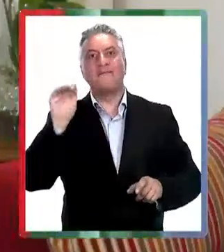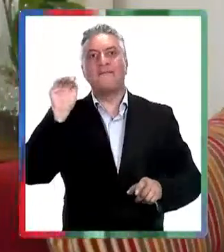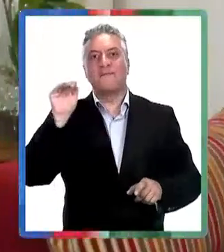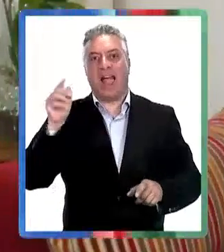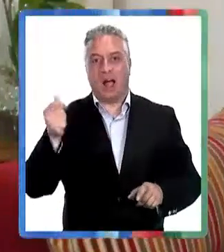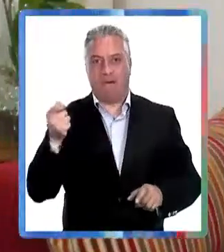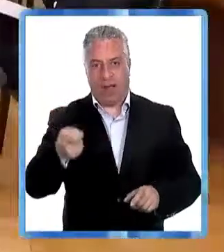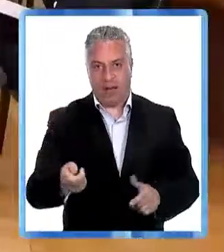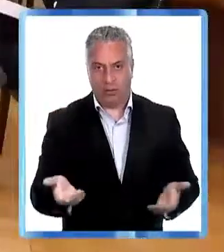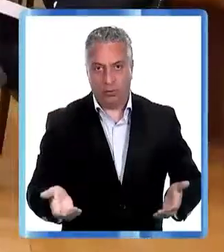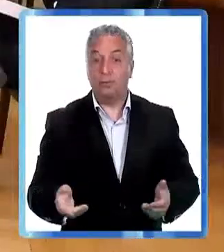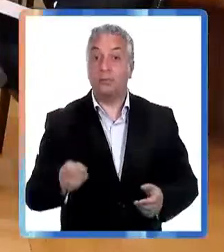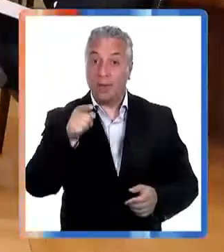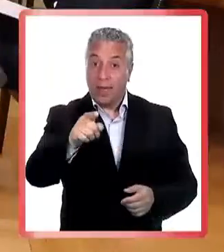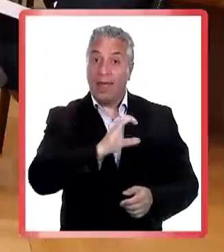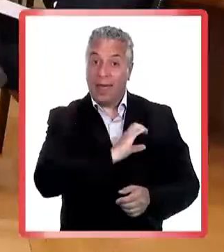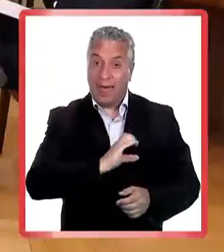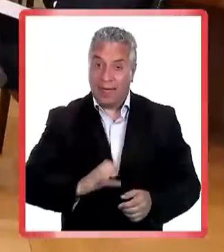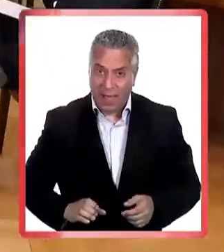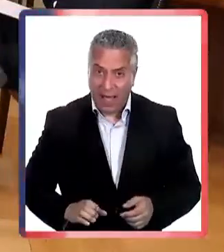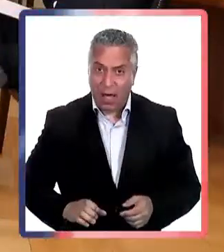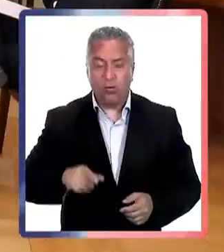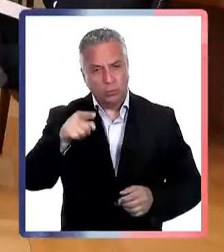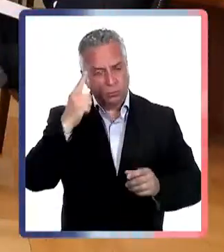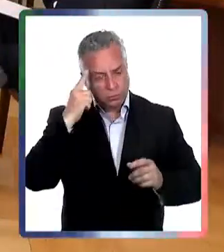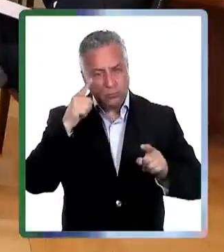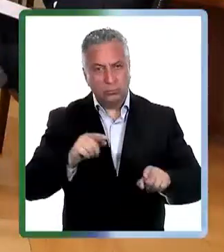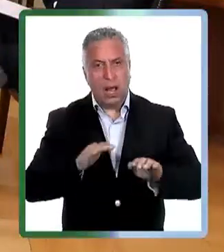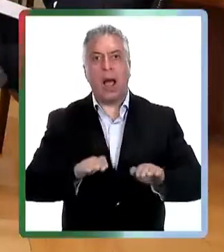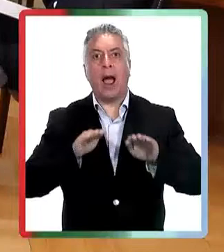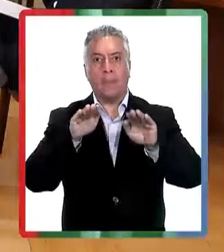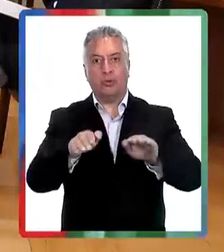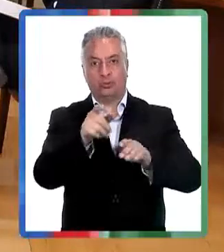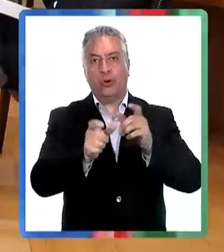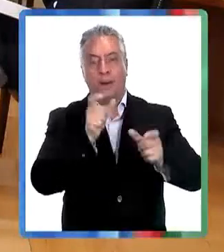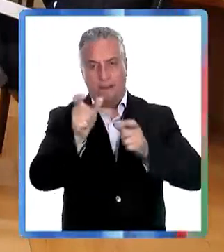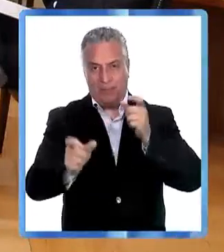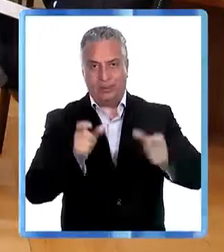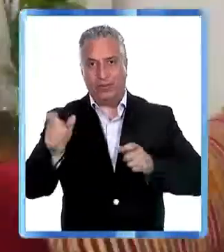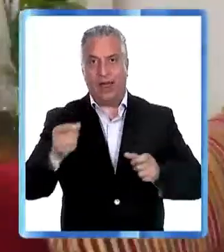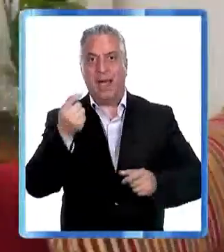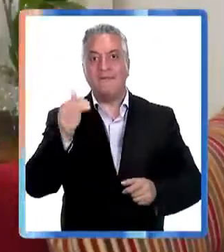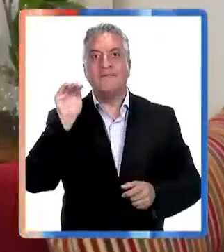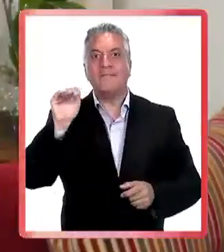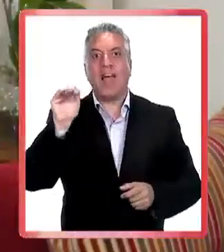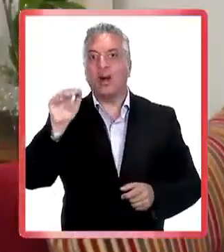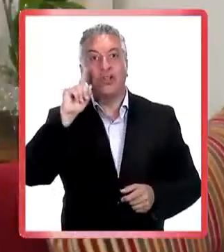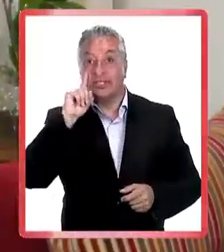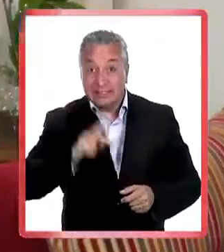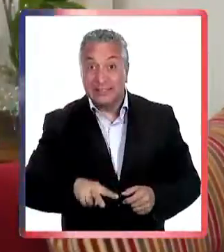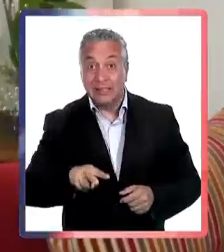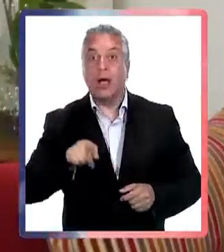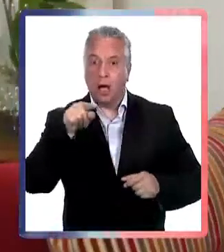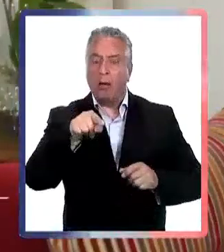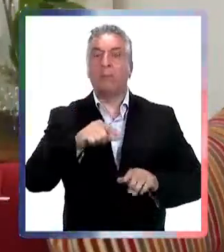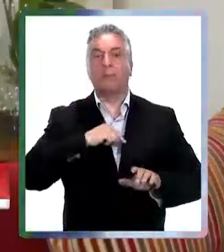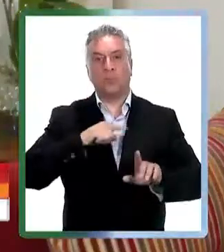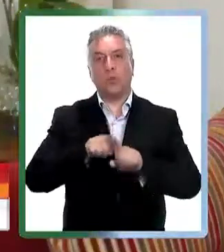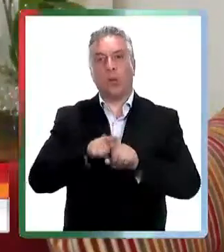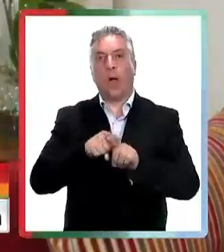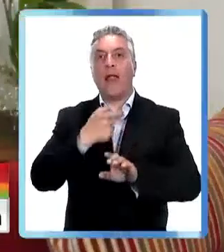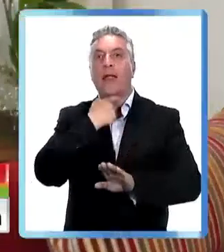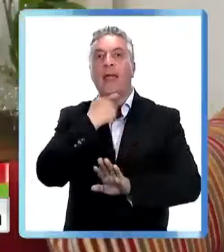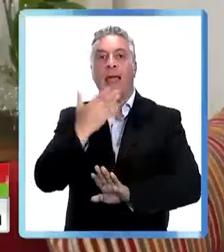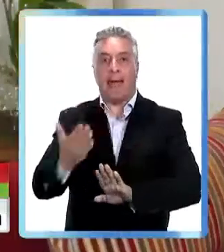clientes a un banco. En ese caso, el Estado va a ir en apoyo de esas personas no bancarizadas para prestarles